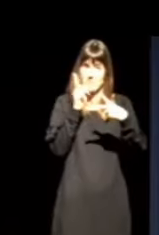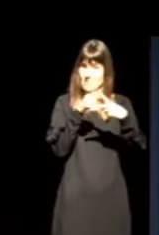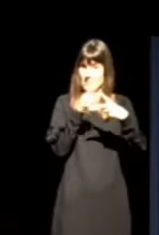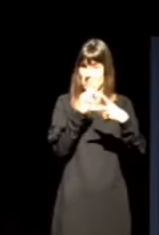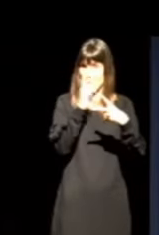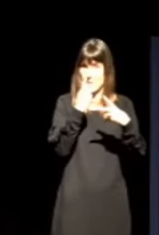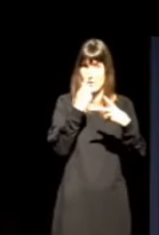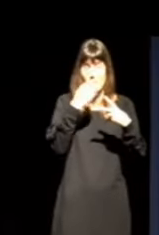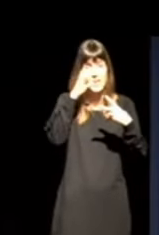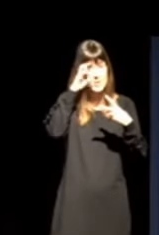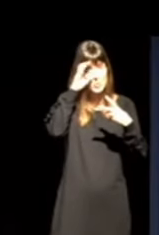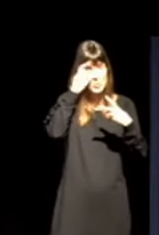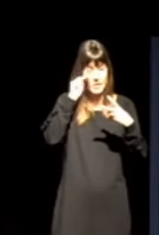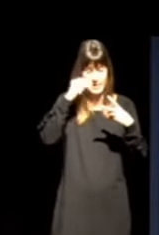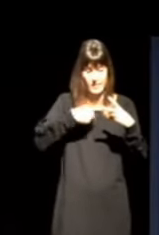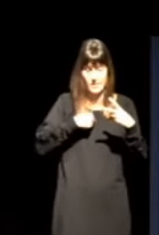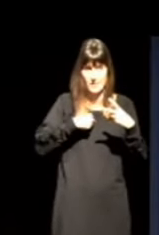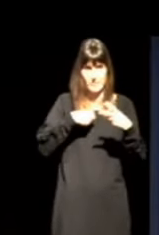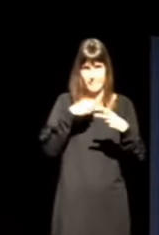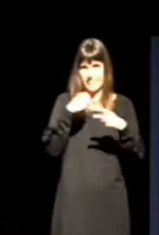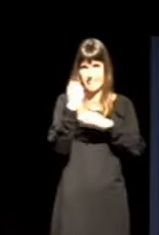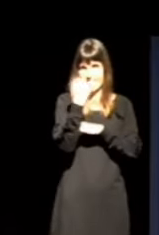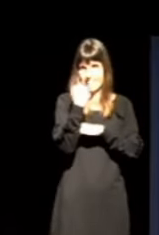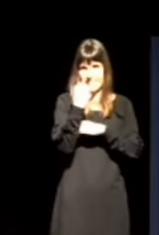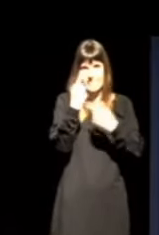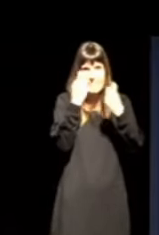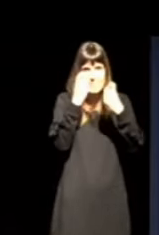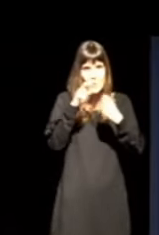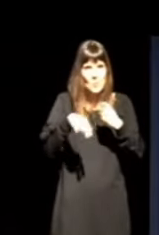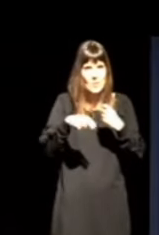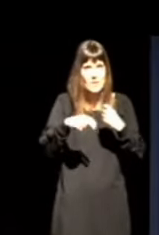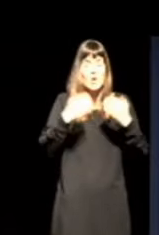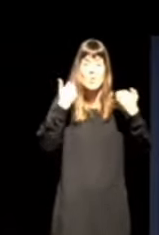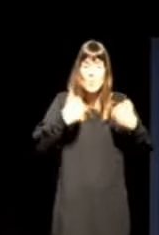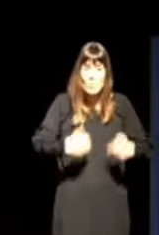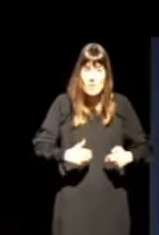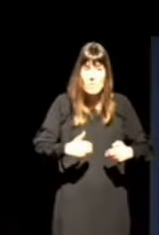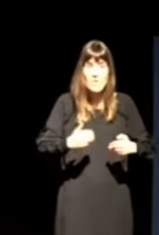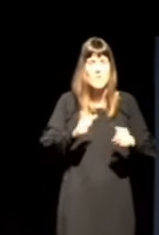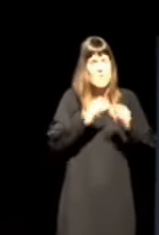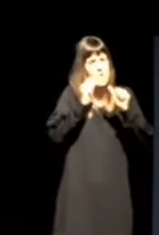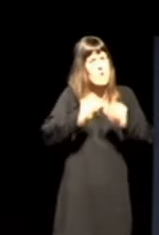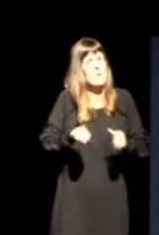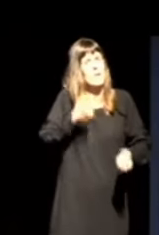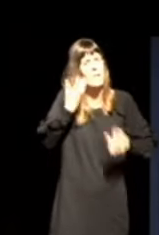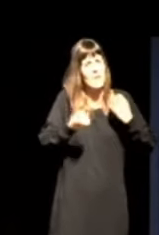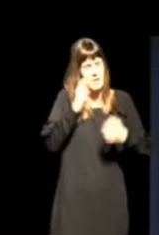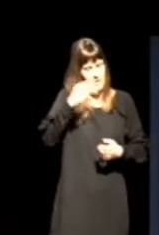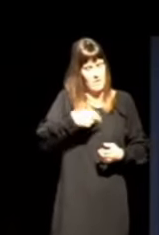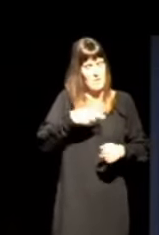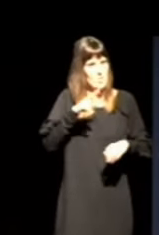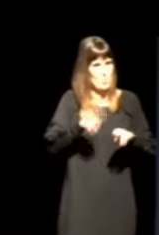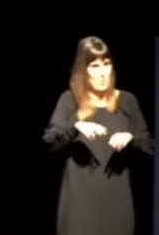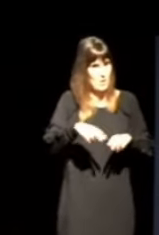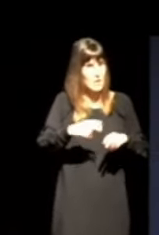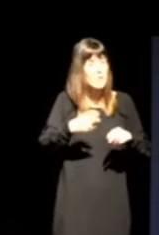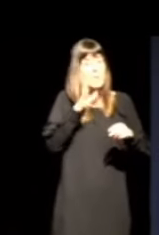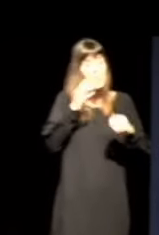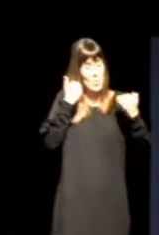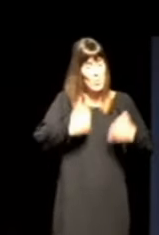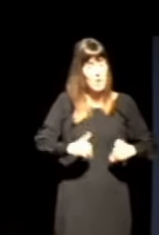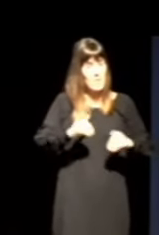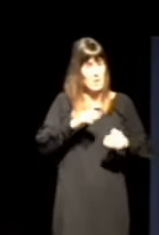a escucharnos a nosotros mismos ni a escuchar el lenguaje de nuestro cuerpo y cómo expresa el cuerpo